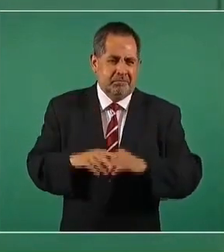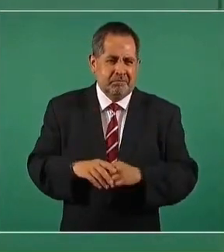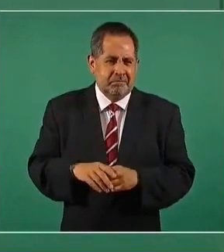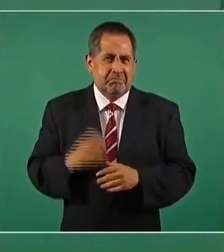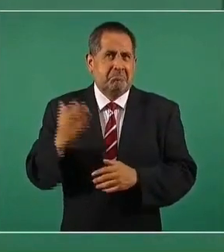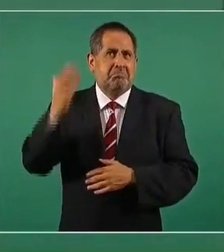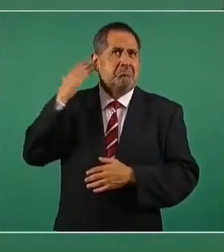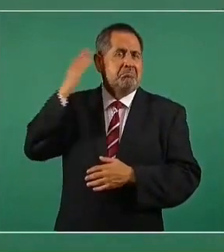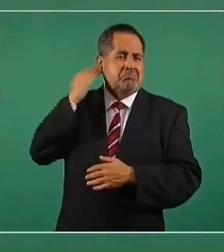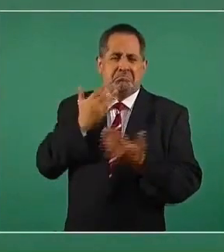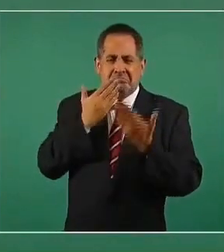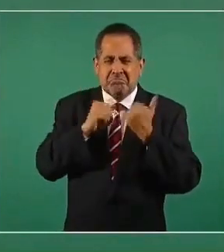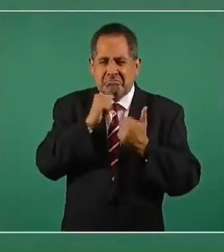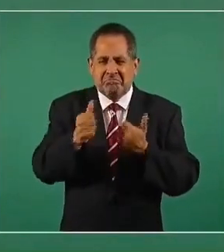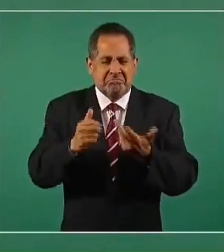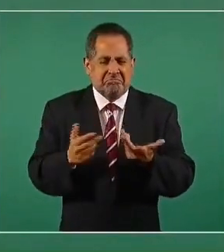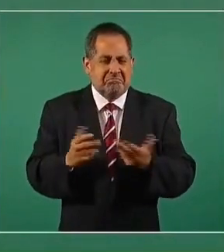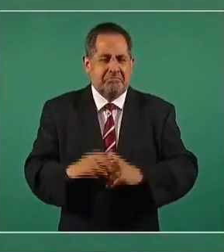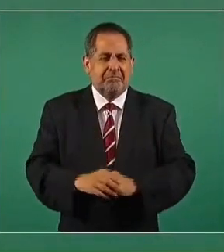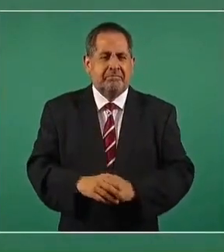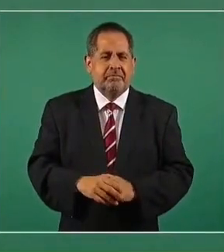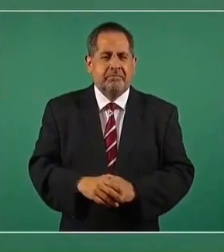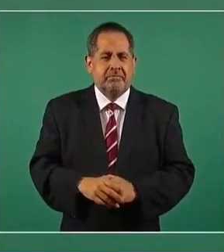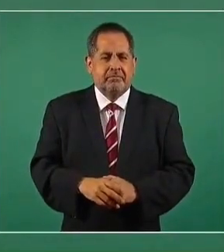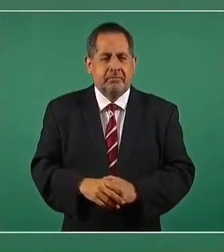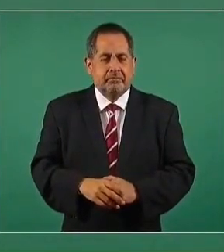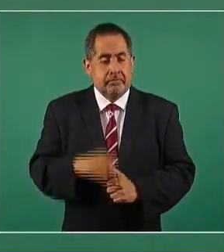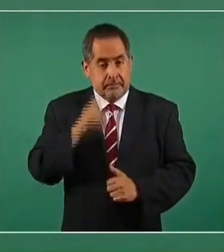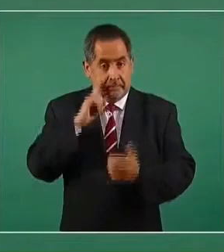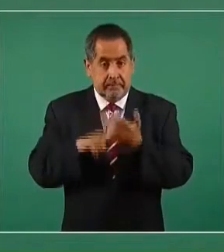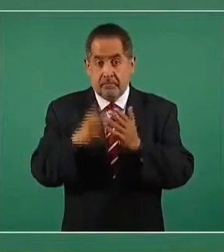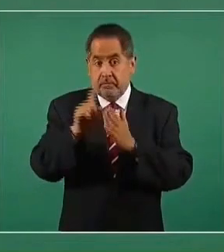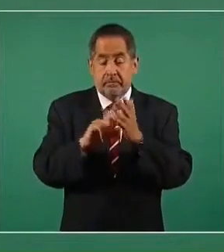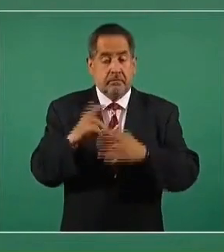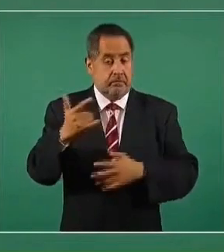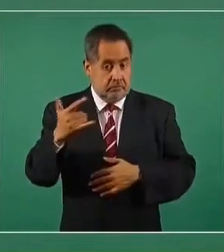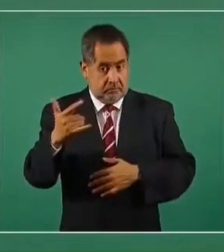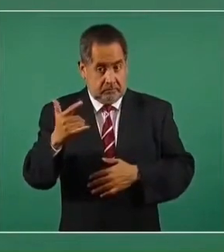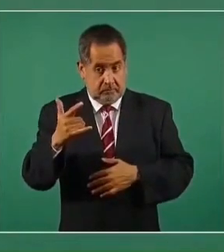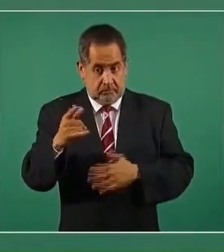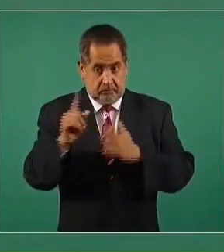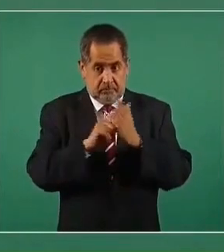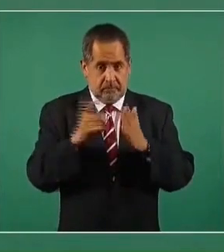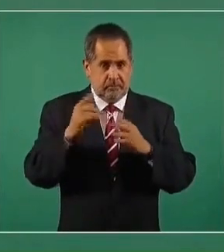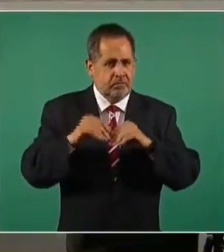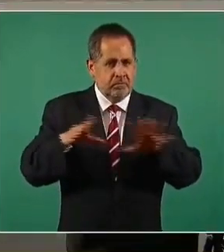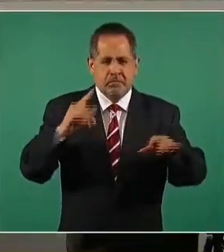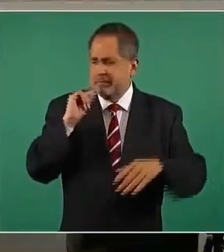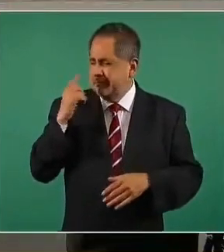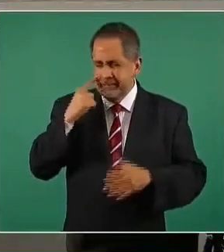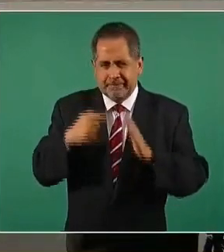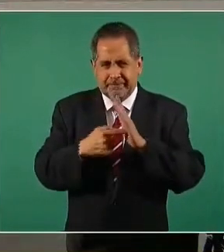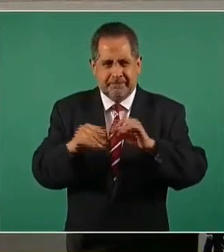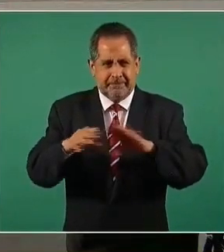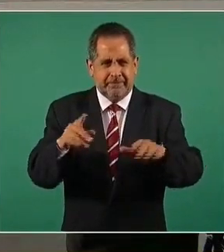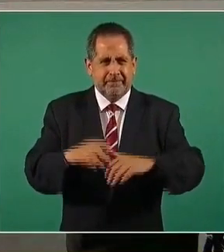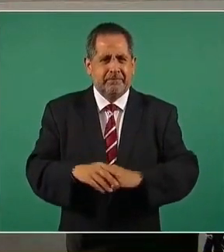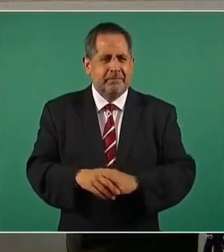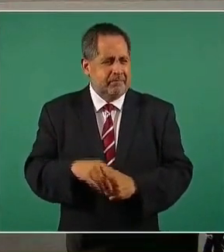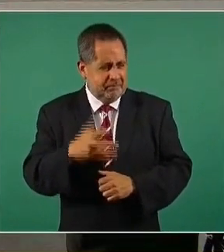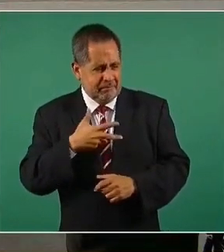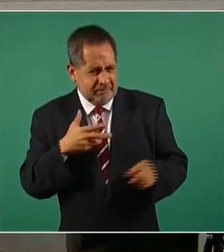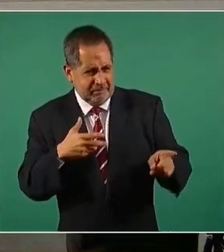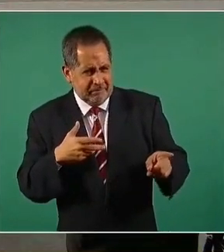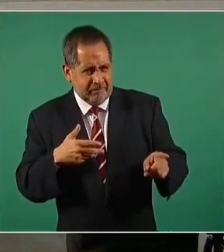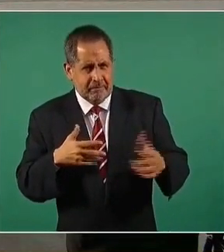sexenio? Ninguno. En julio, o sea que es reciente. No sé si